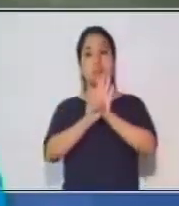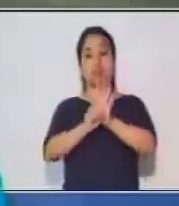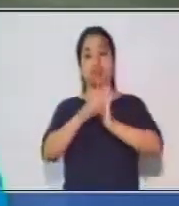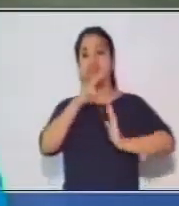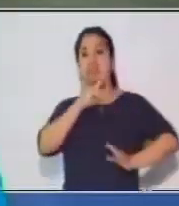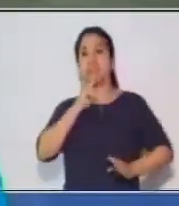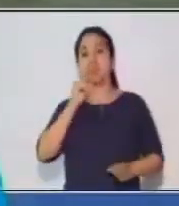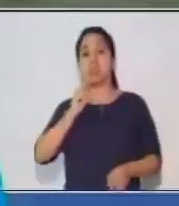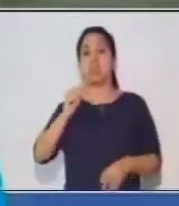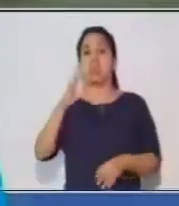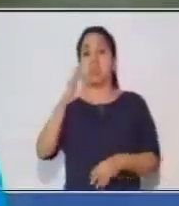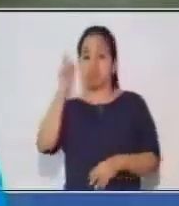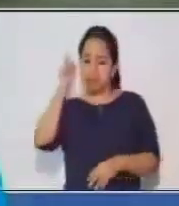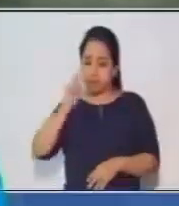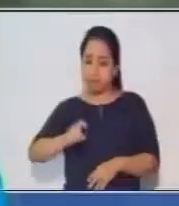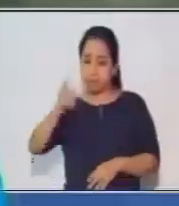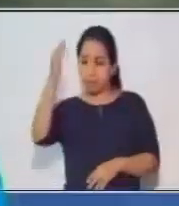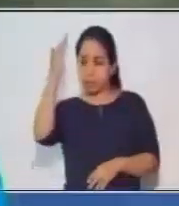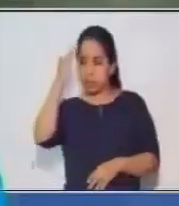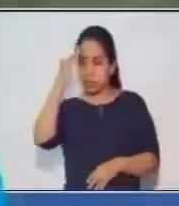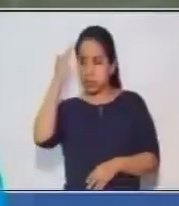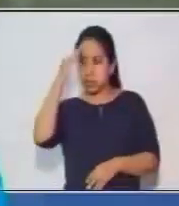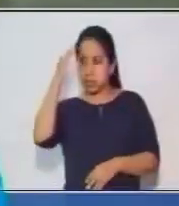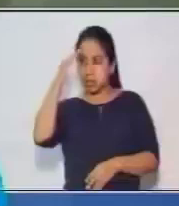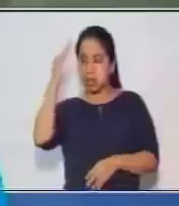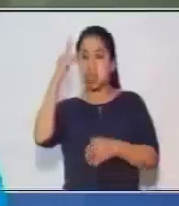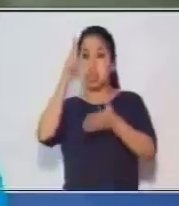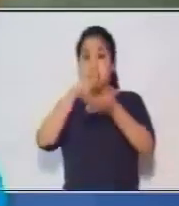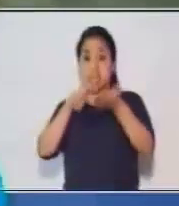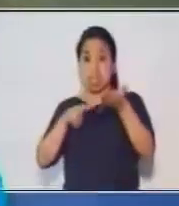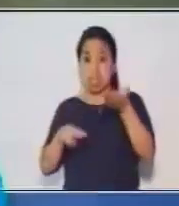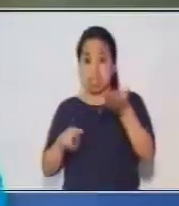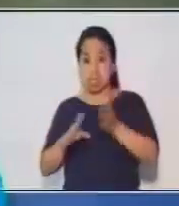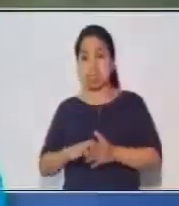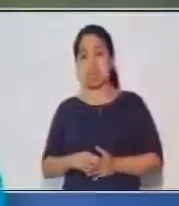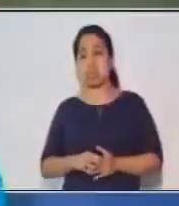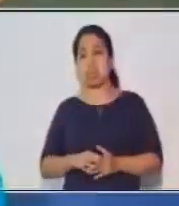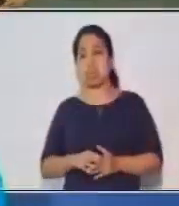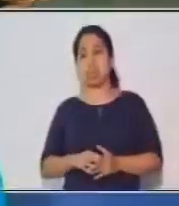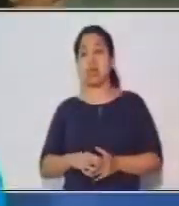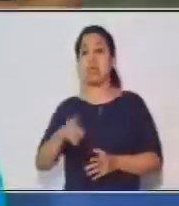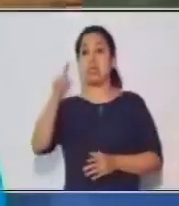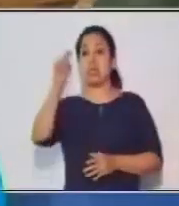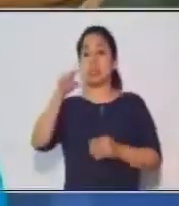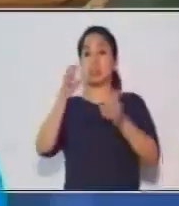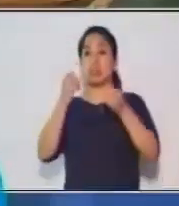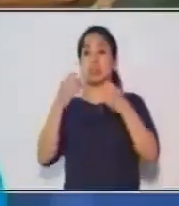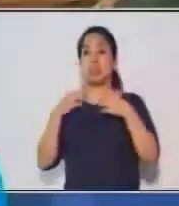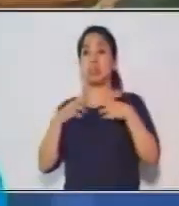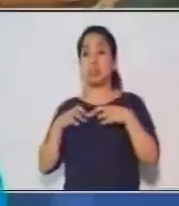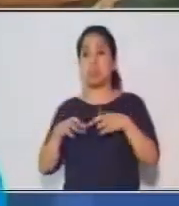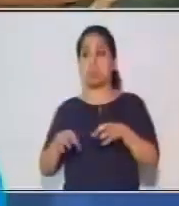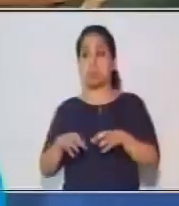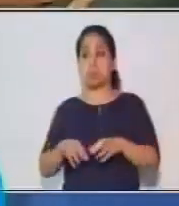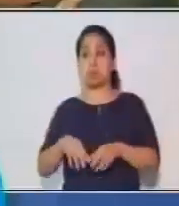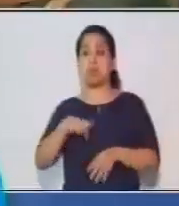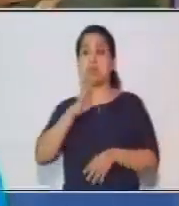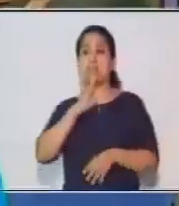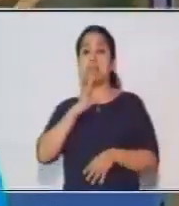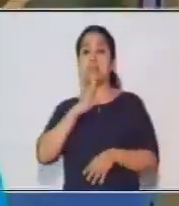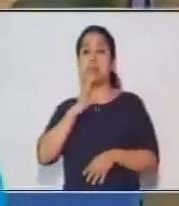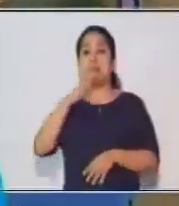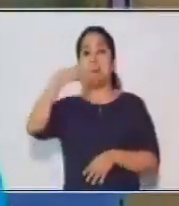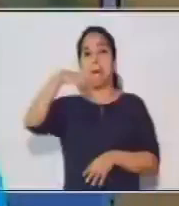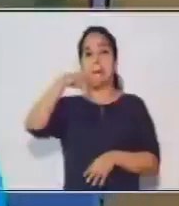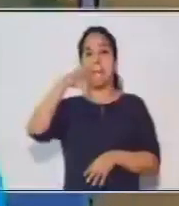que tenemos que saber leerlo. Y en esta ocasión te voy a hablar de la